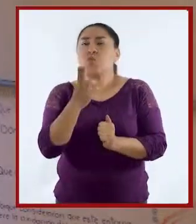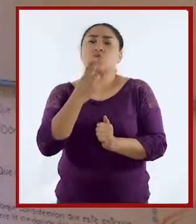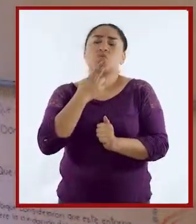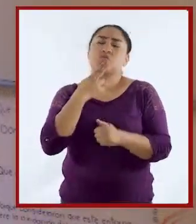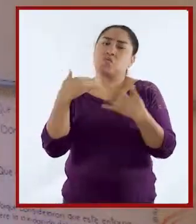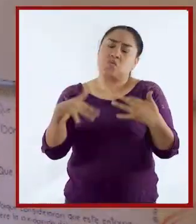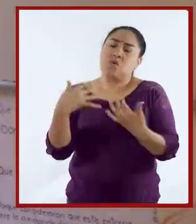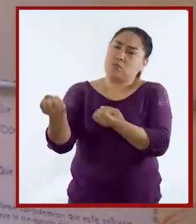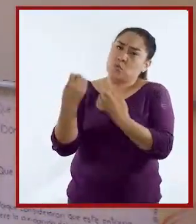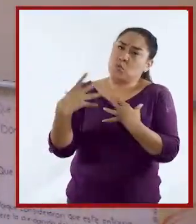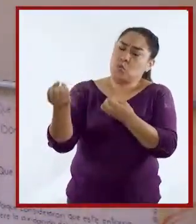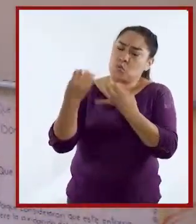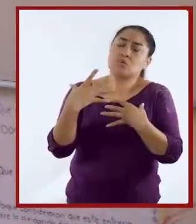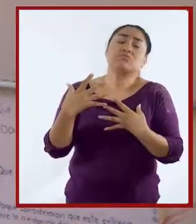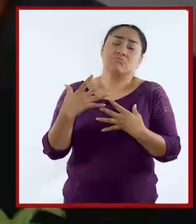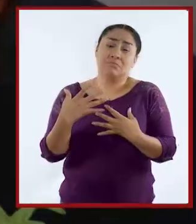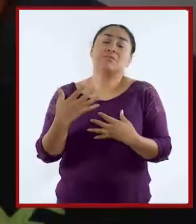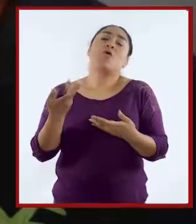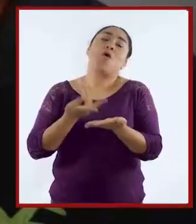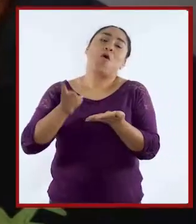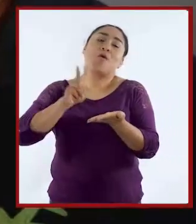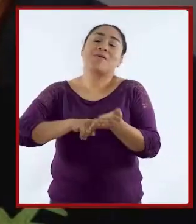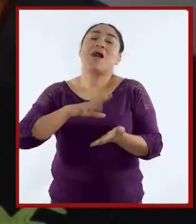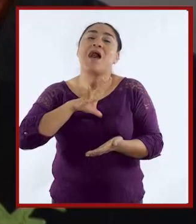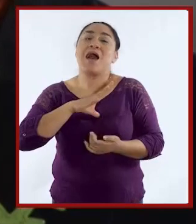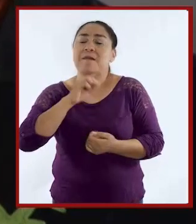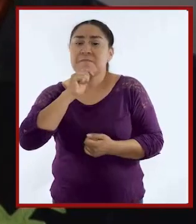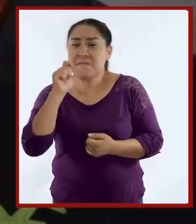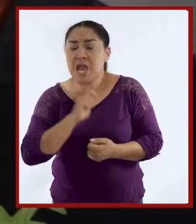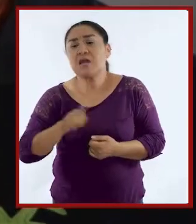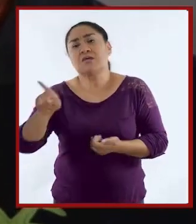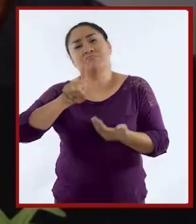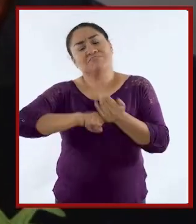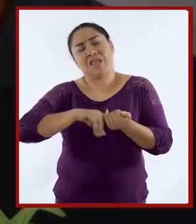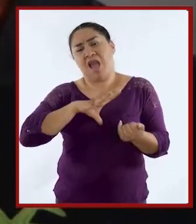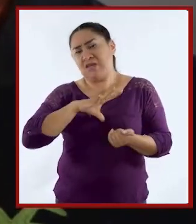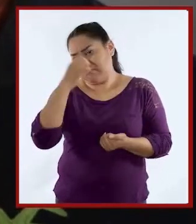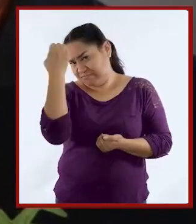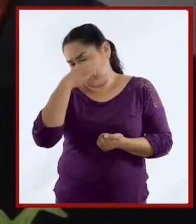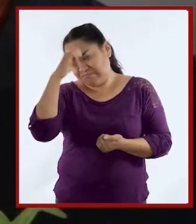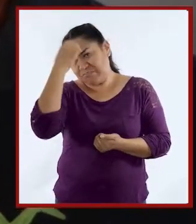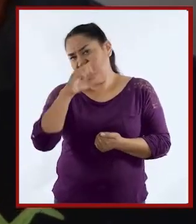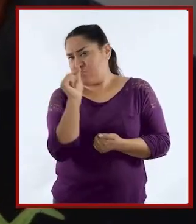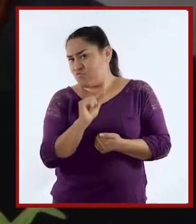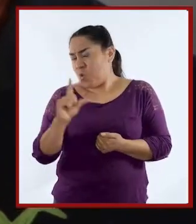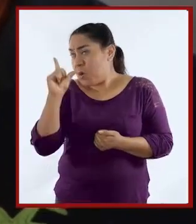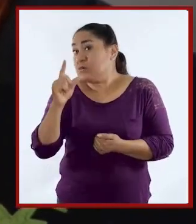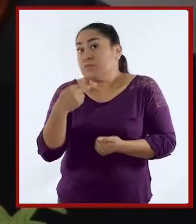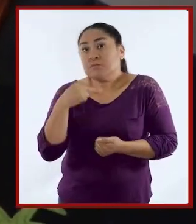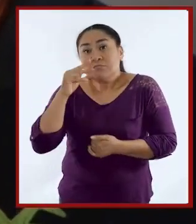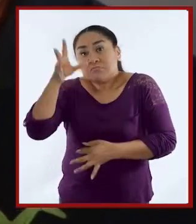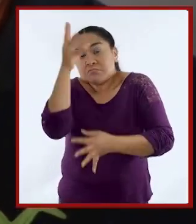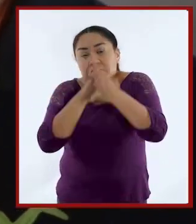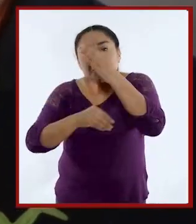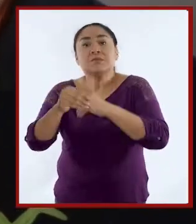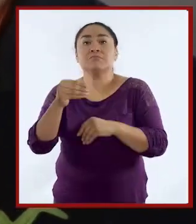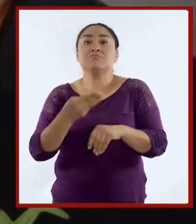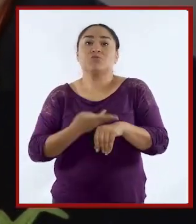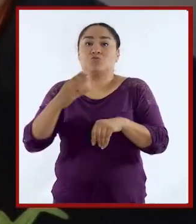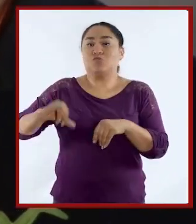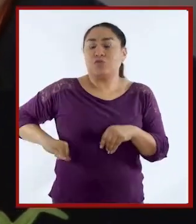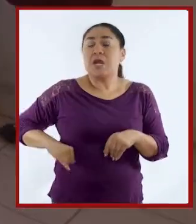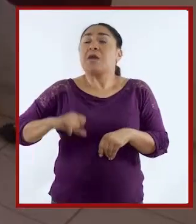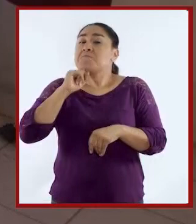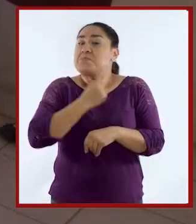servido muchísimo, me ha fortalecido enorme. La amistad y su profesionalismo han impactado muchísimo en mí y no se digan más en